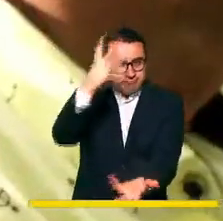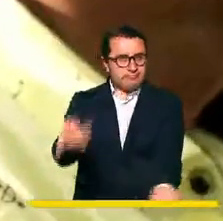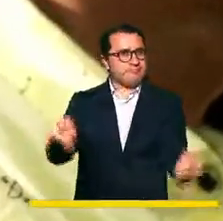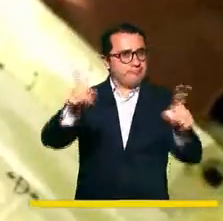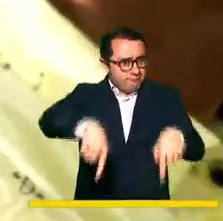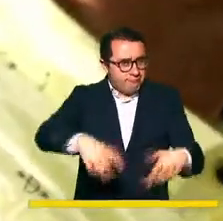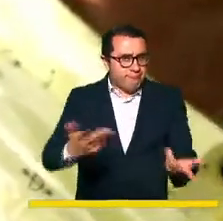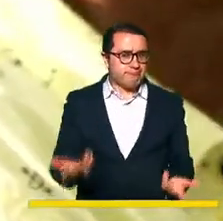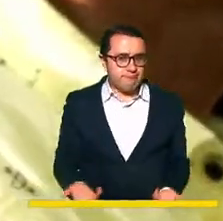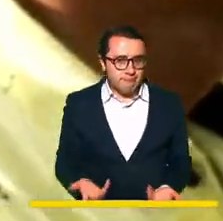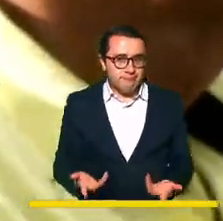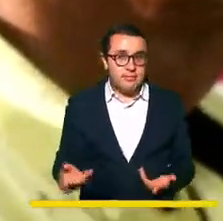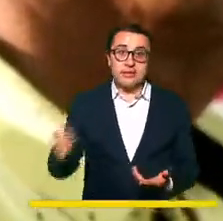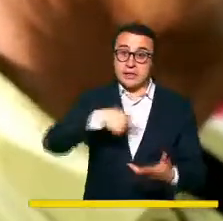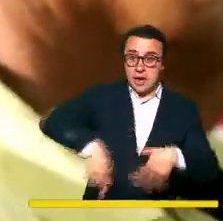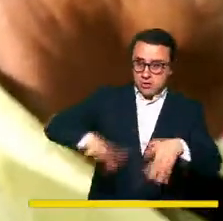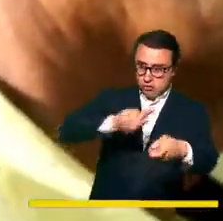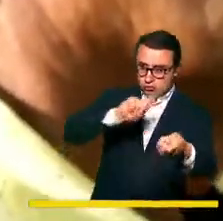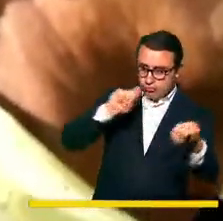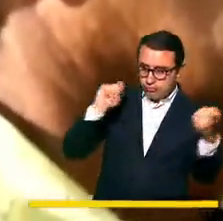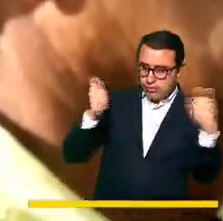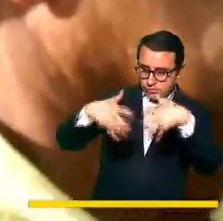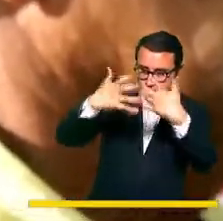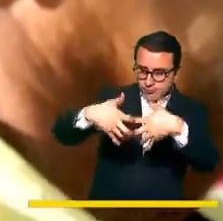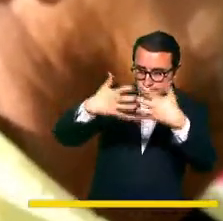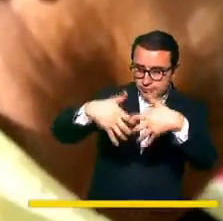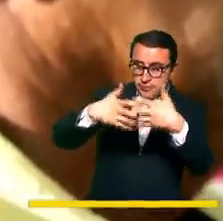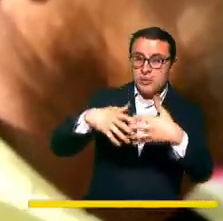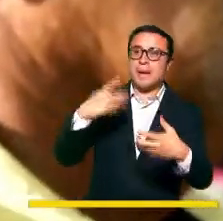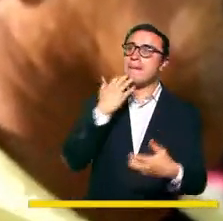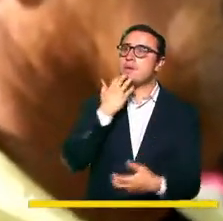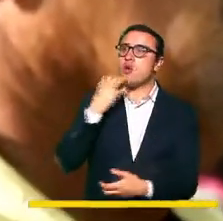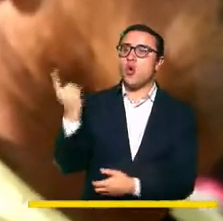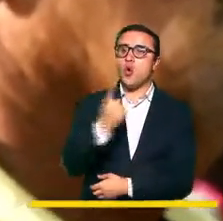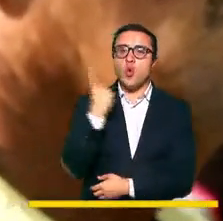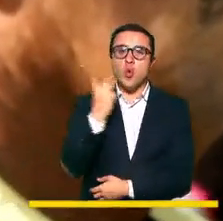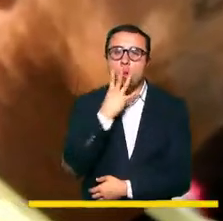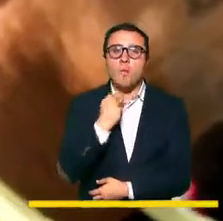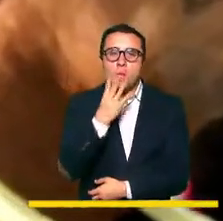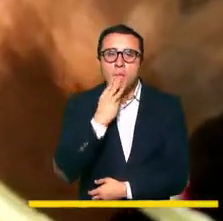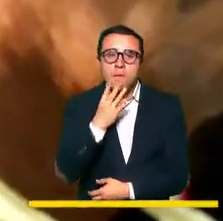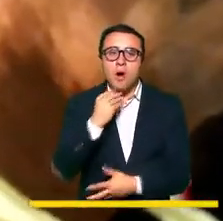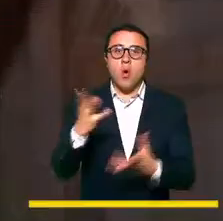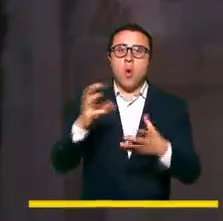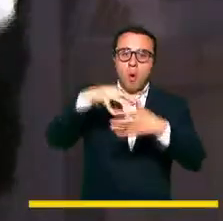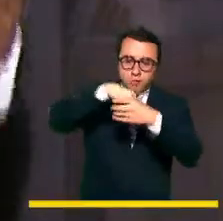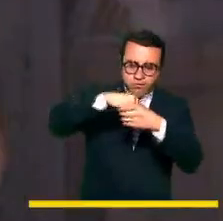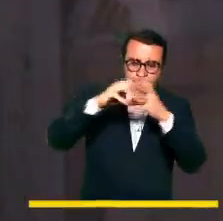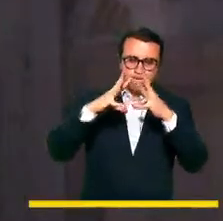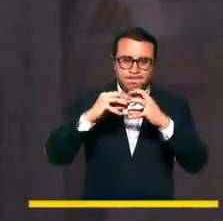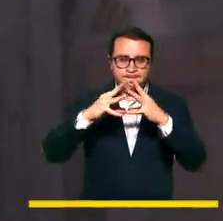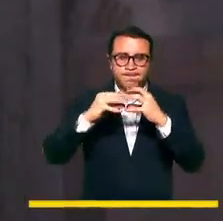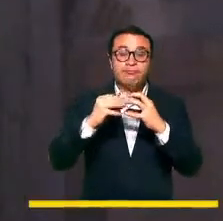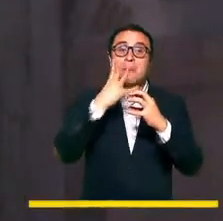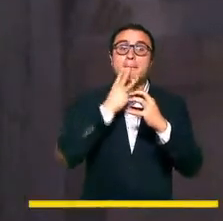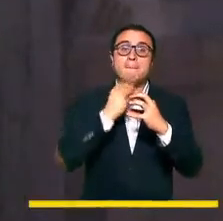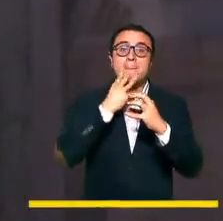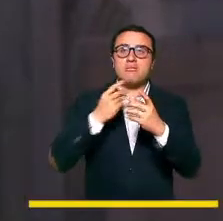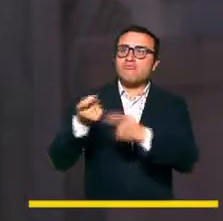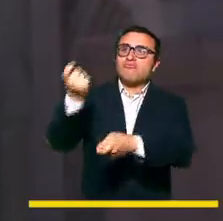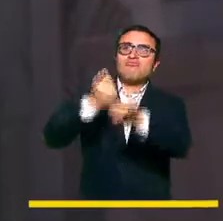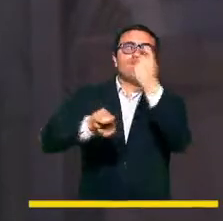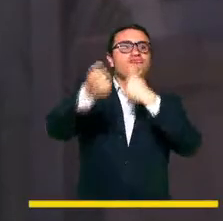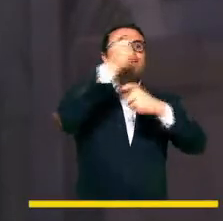escala superior de la transformación del producto, que es el jugo de mango, el pulpa de malvo, mango, etcétera, queda